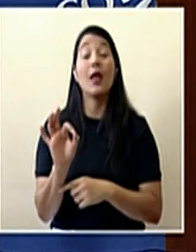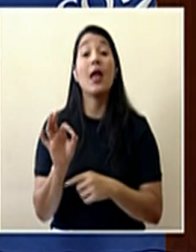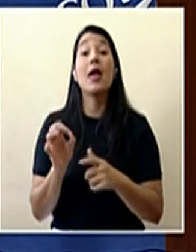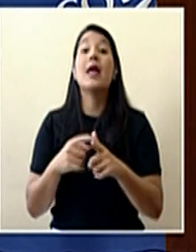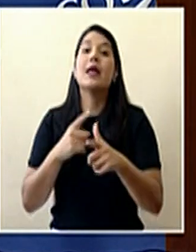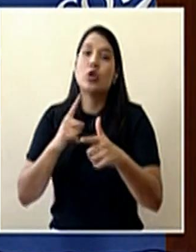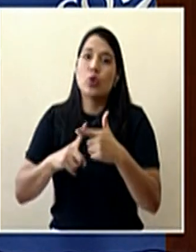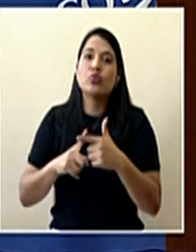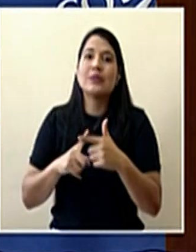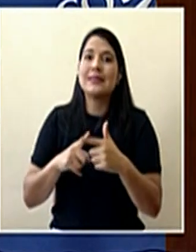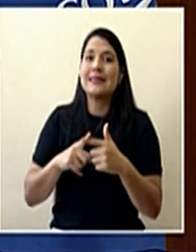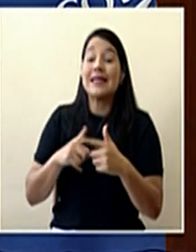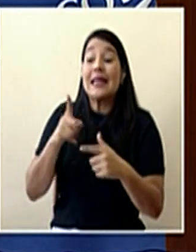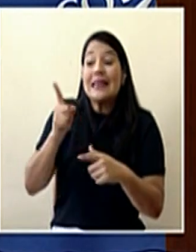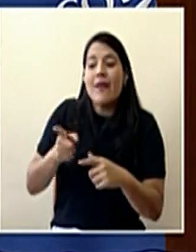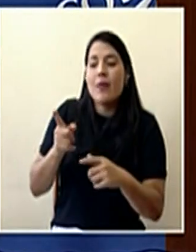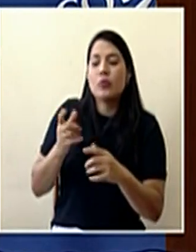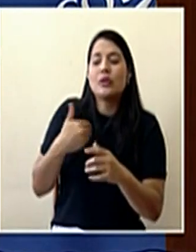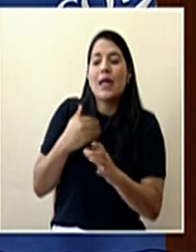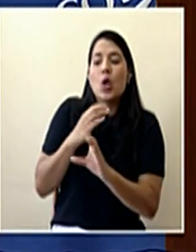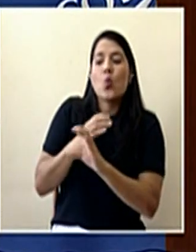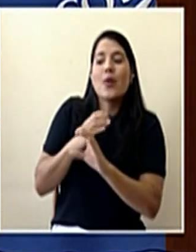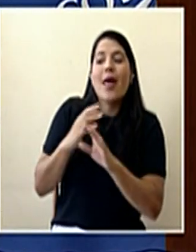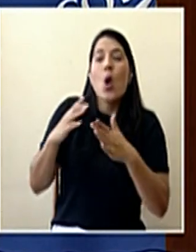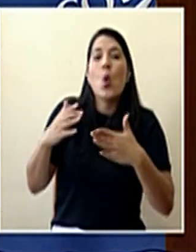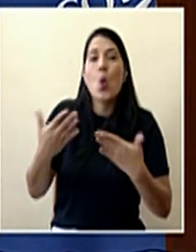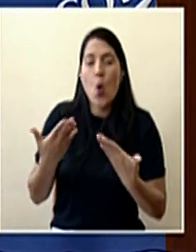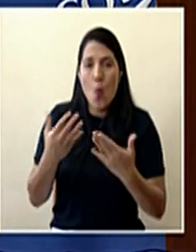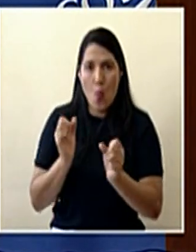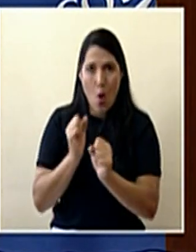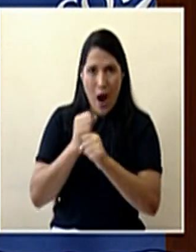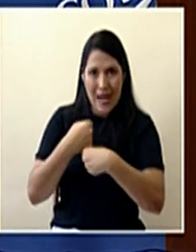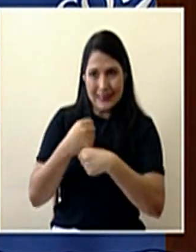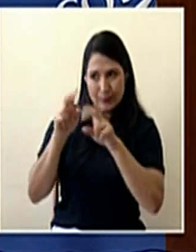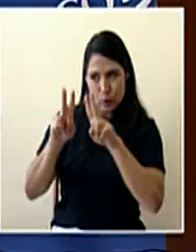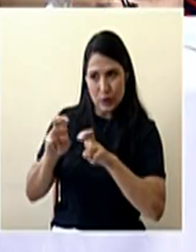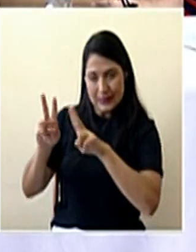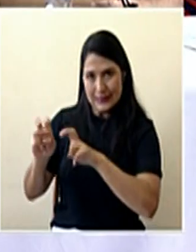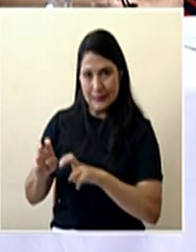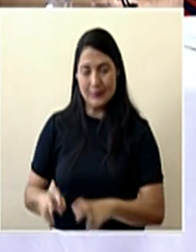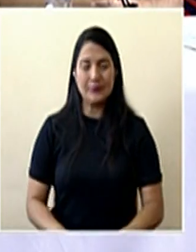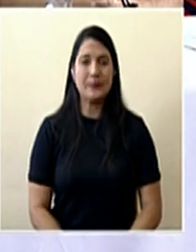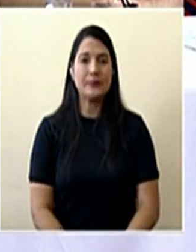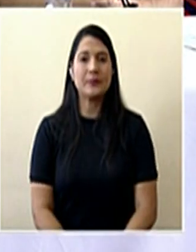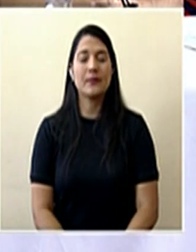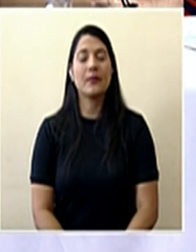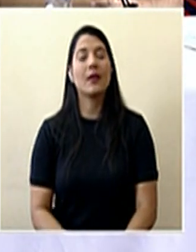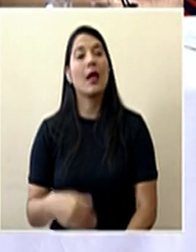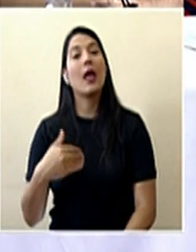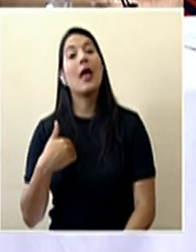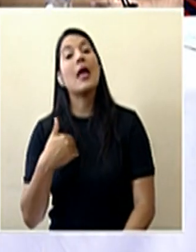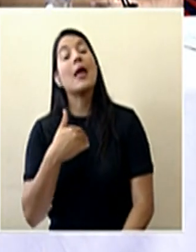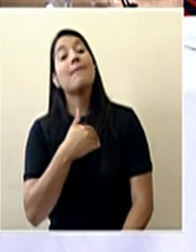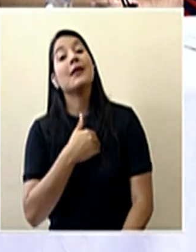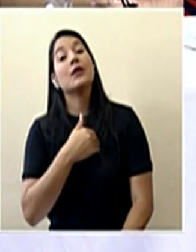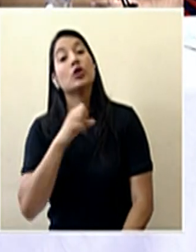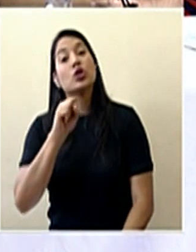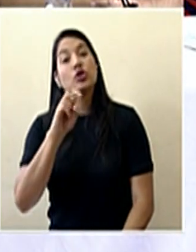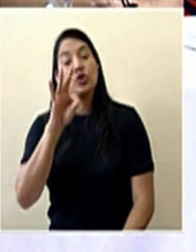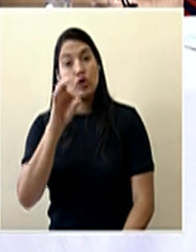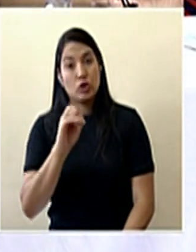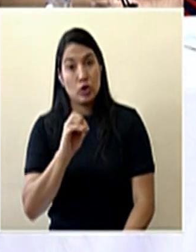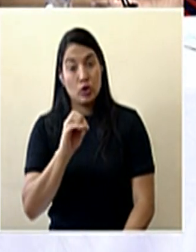también cautos en el manejo de cómo estamos haciendo toda esa logística de muestreo y de resultados. Ministro Soto, el